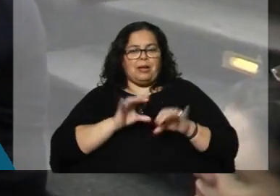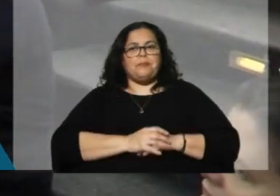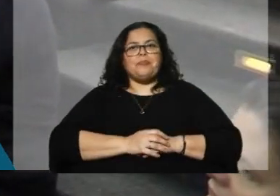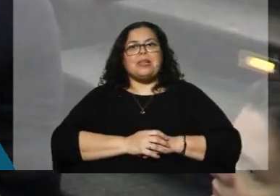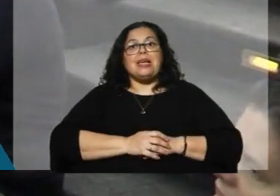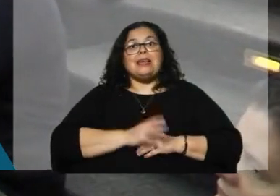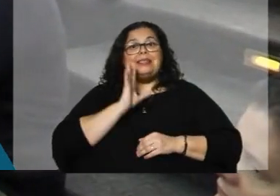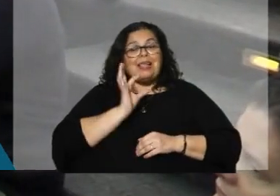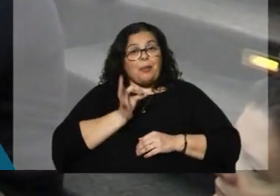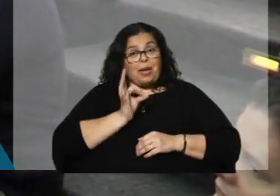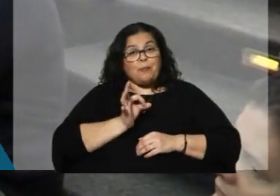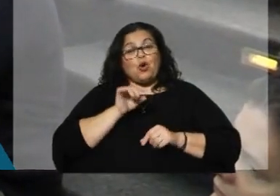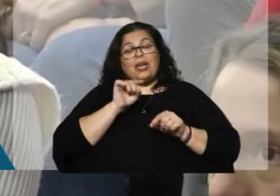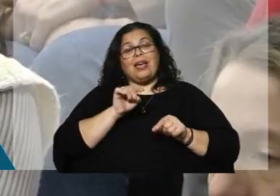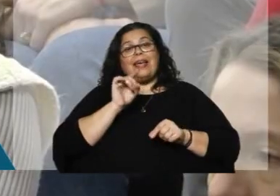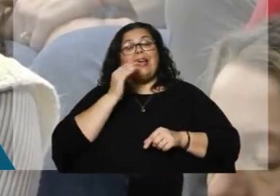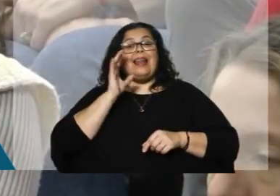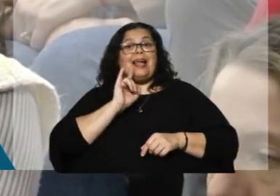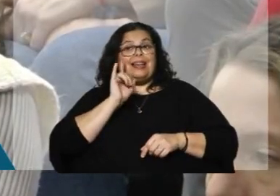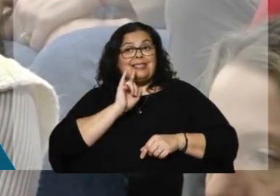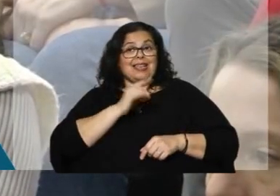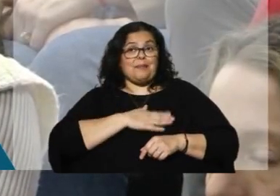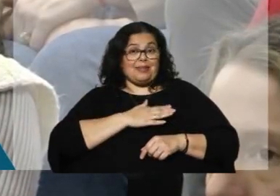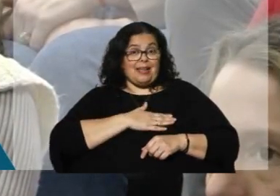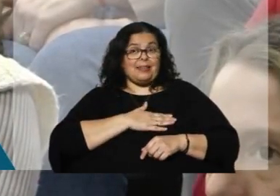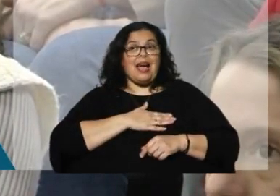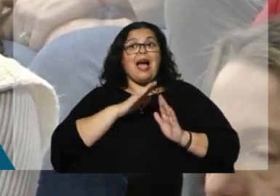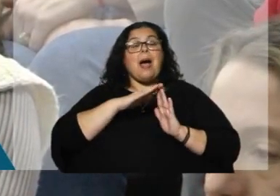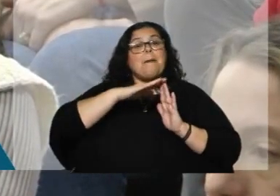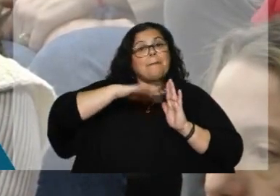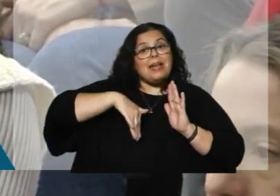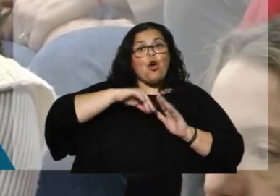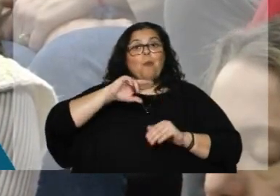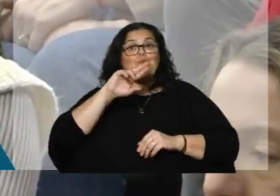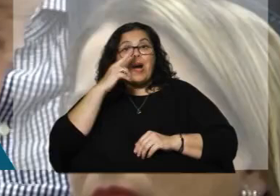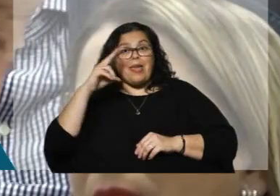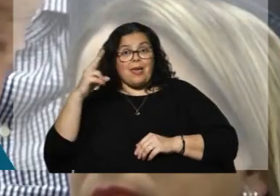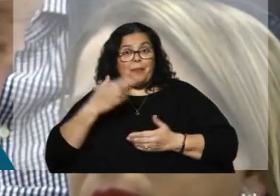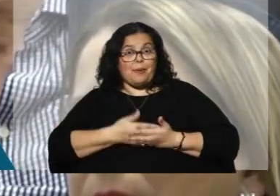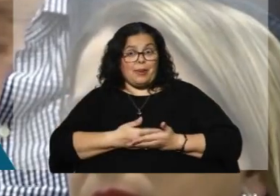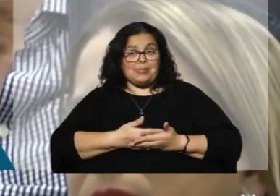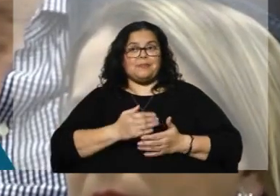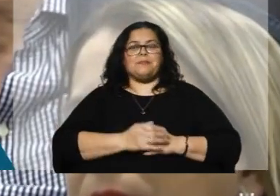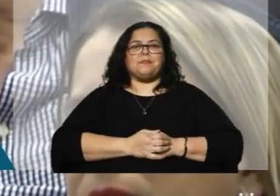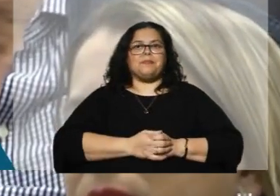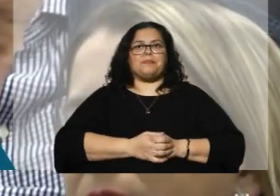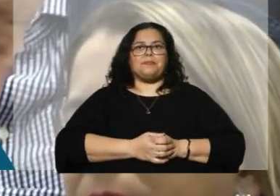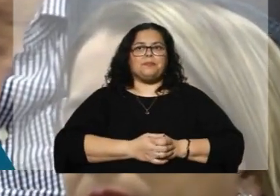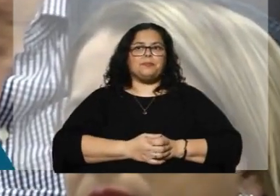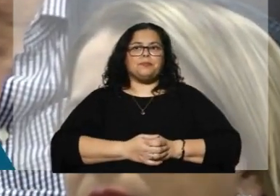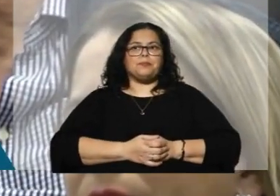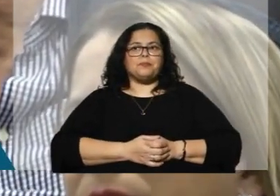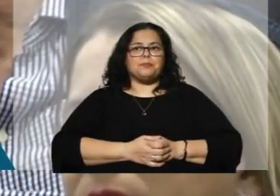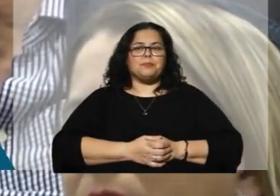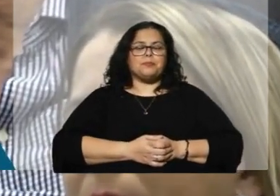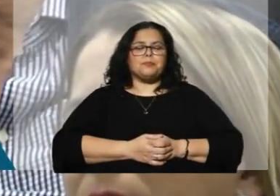materna disminuye la morbimortalidad infantil y más en estos recién nacidos vulnerables y extremadamente graves. A propósito justamente de los